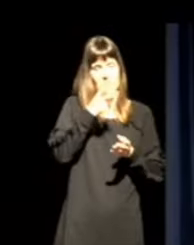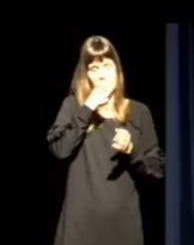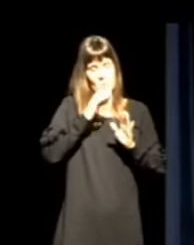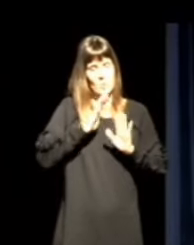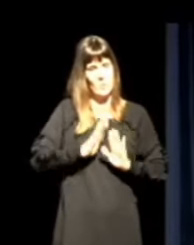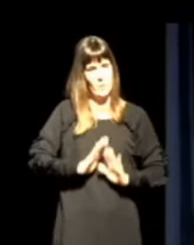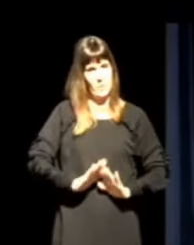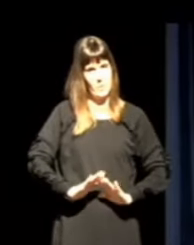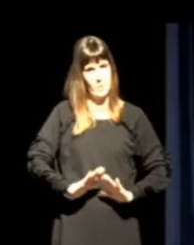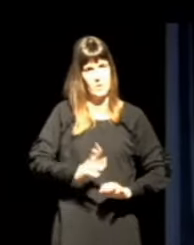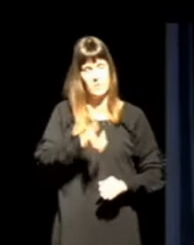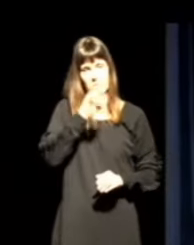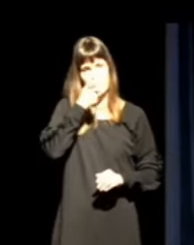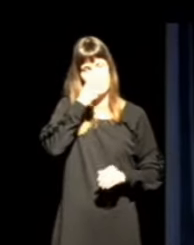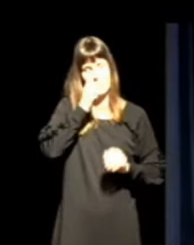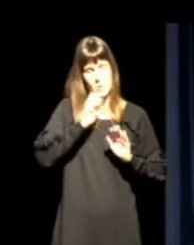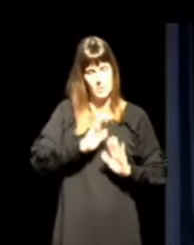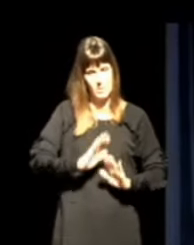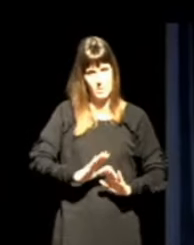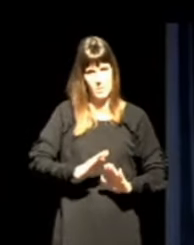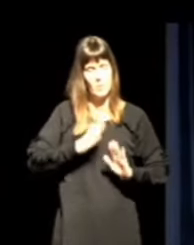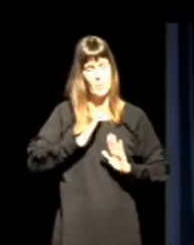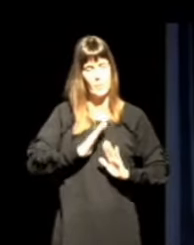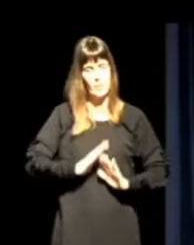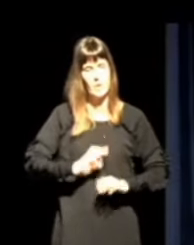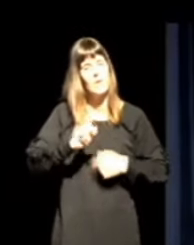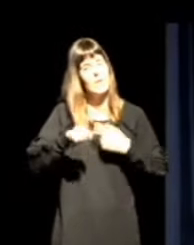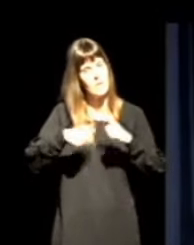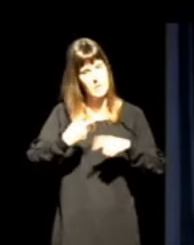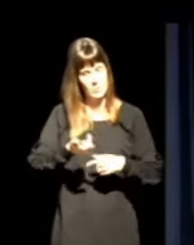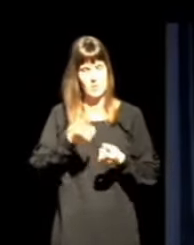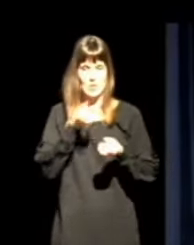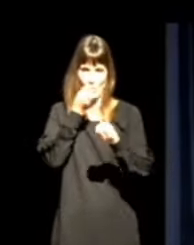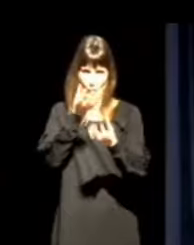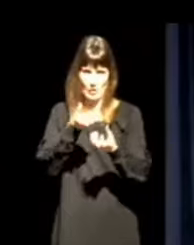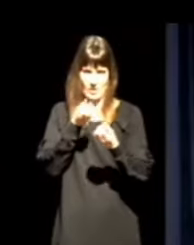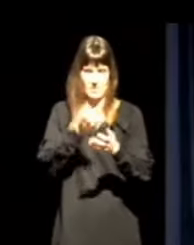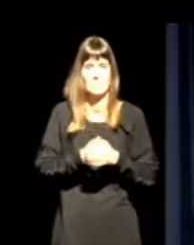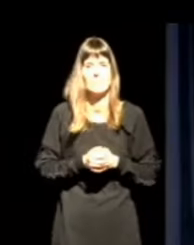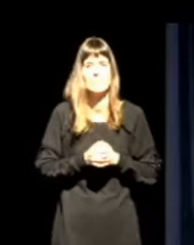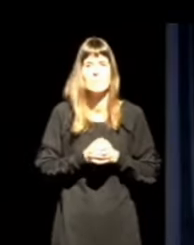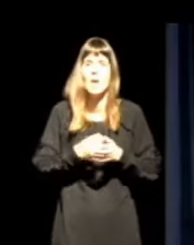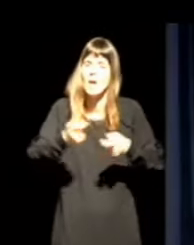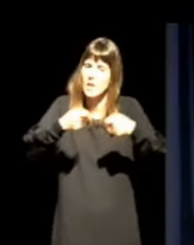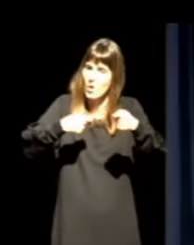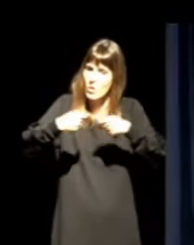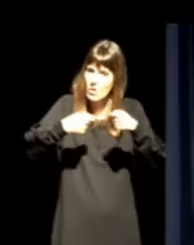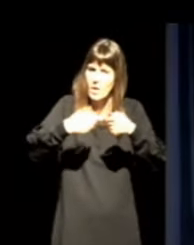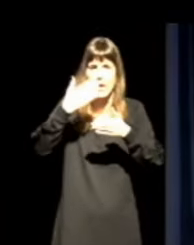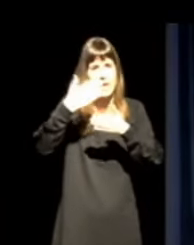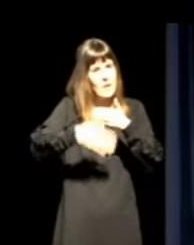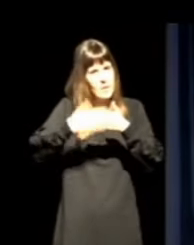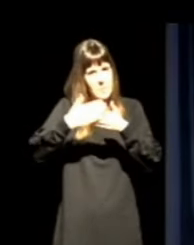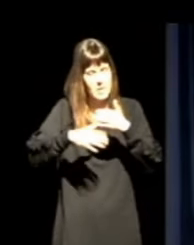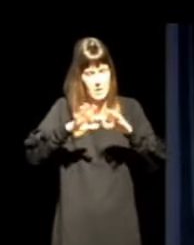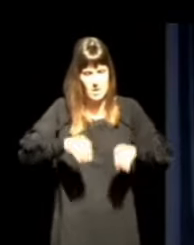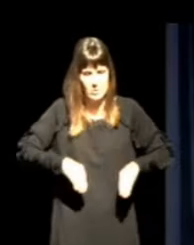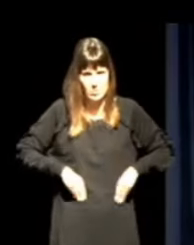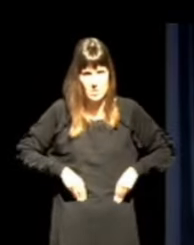para respirar, respirar, respirar y calmarme. Saber negociar, saber asumir límites y